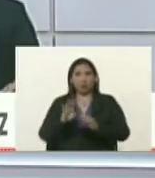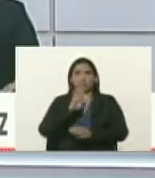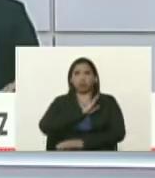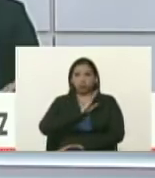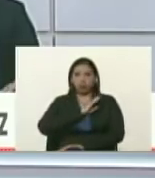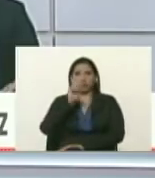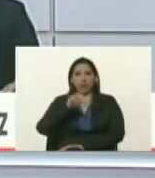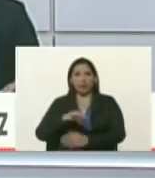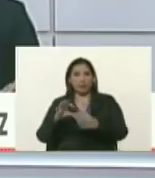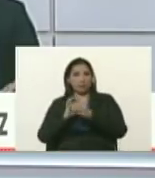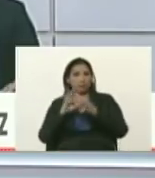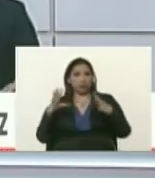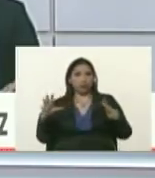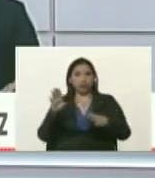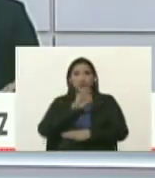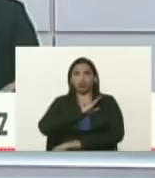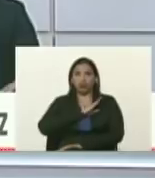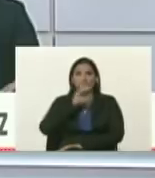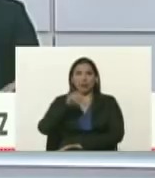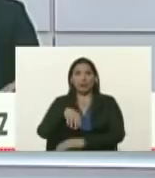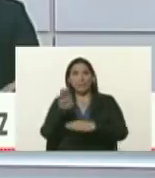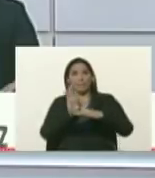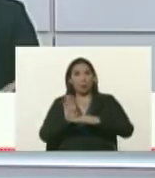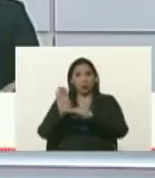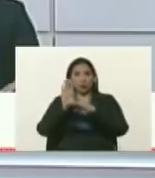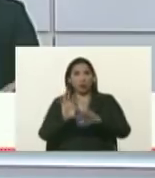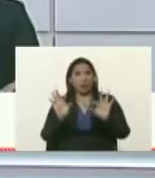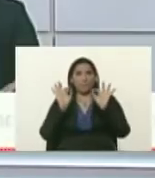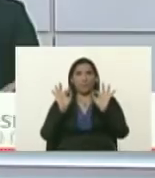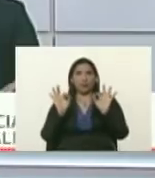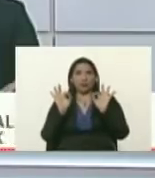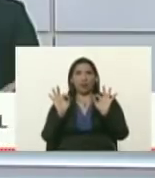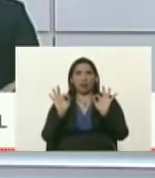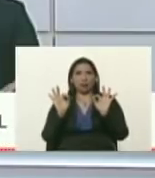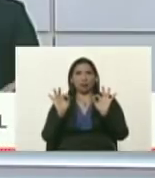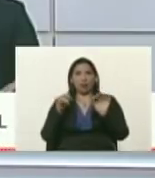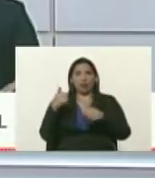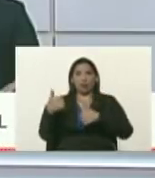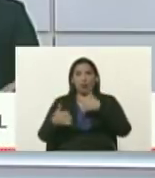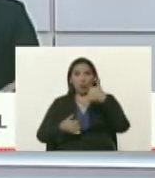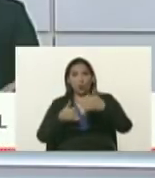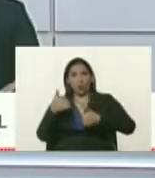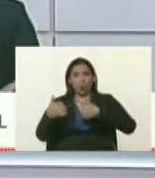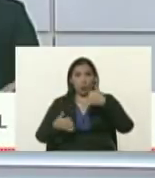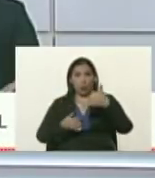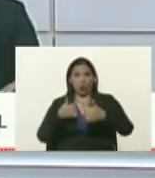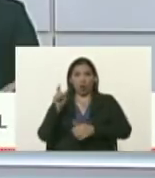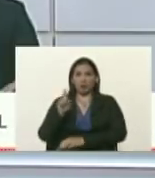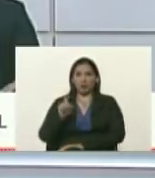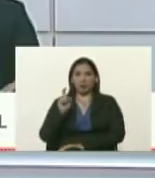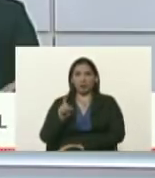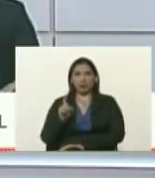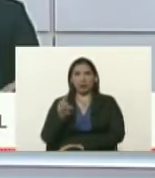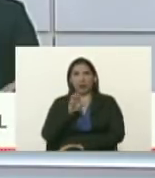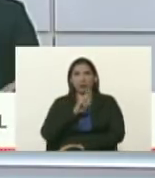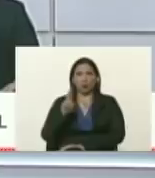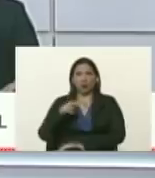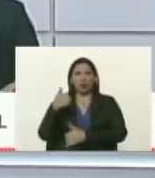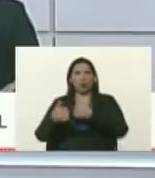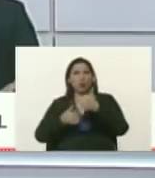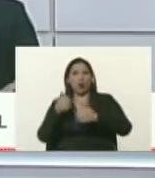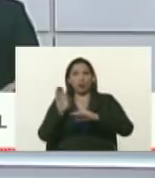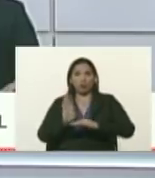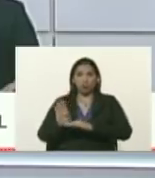la separación del patrimonio y la protección especial de lo cual goza la República en cuanto a inmunidad